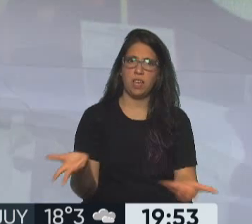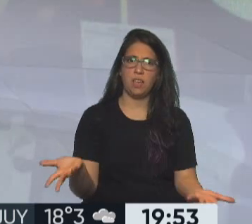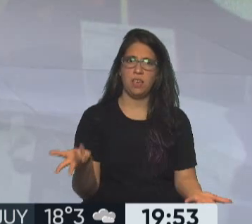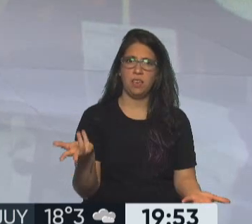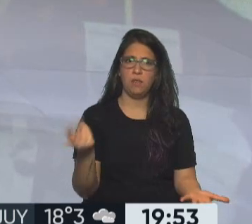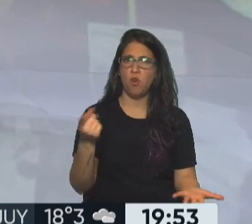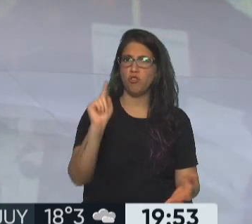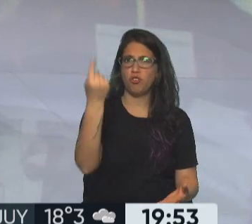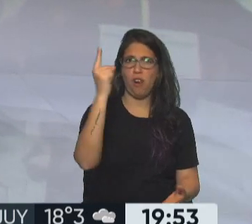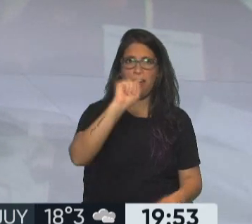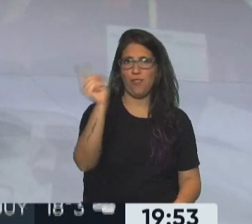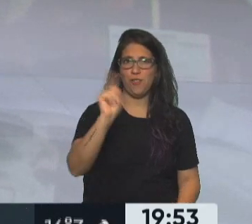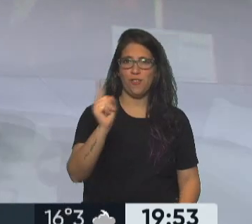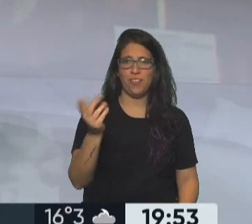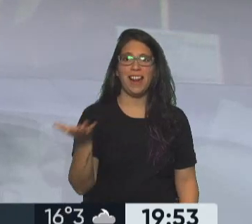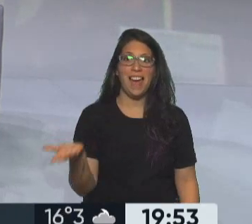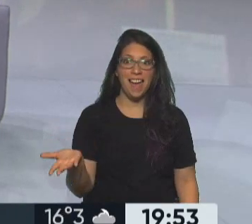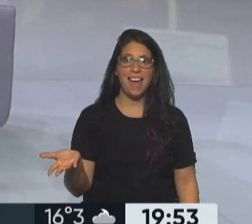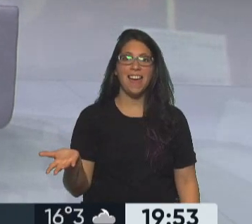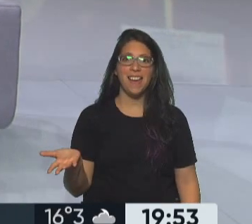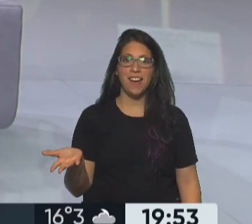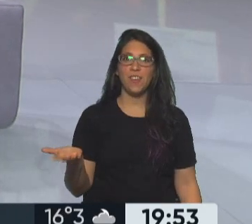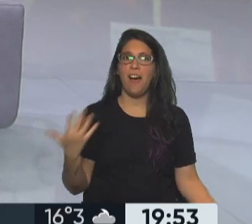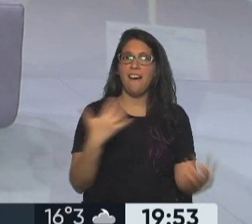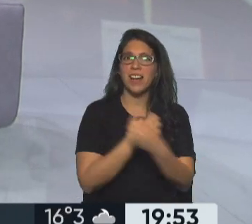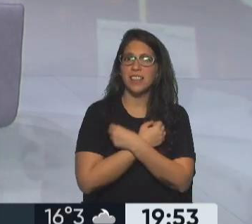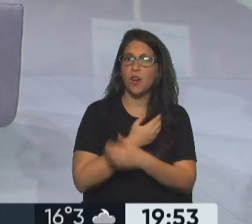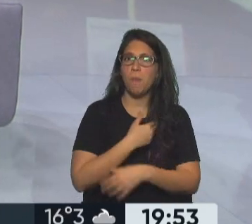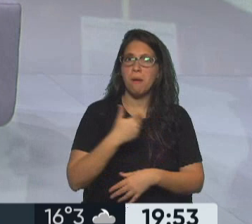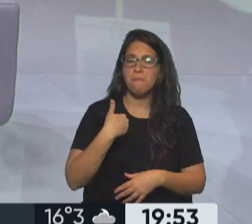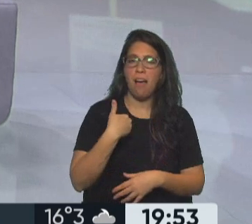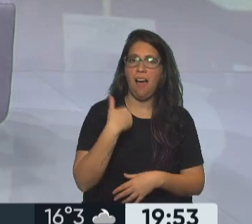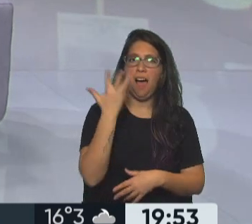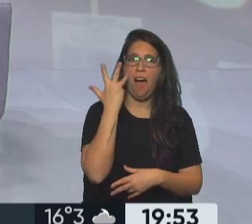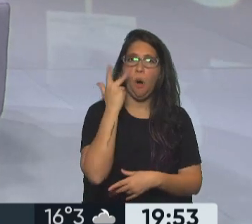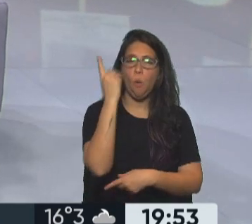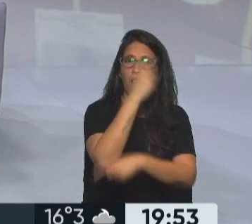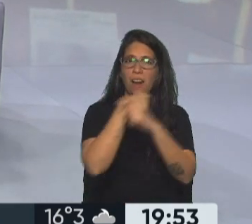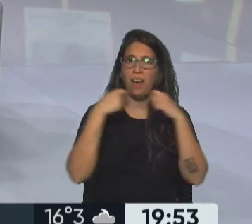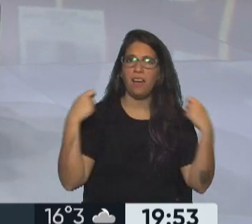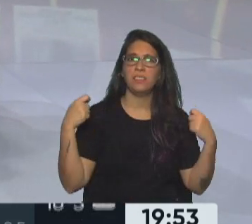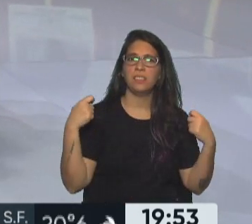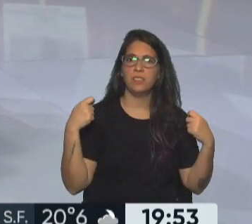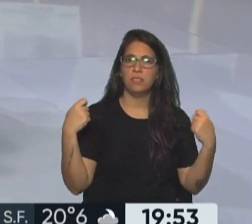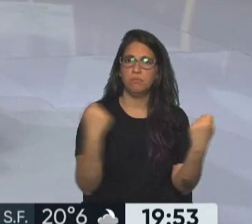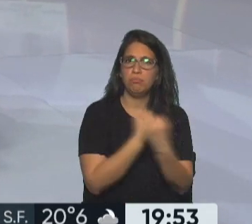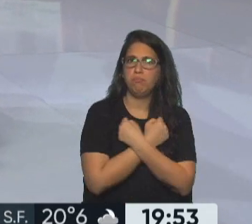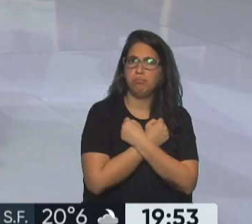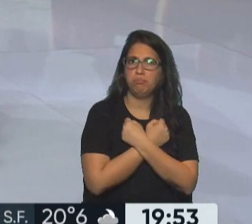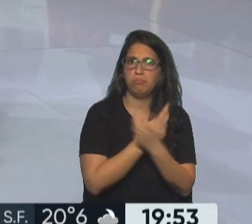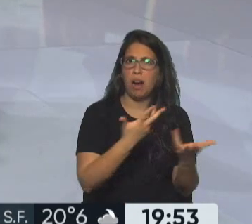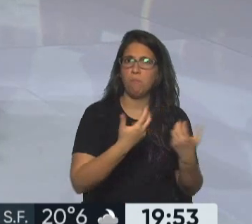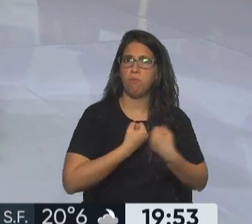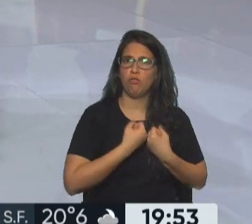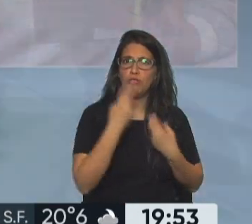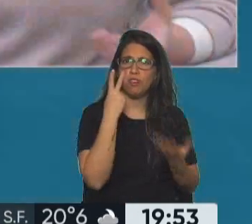estás acá. sola. No, Vos no no, estás sola. no. Y No estás poder sola. abrazarnos también con las madres, digo, Sí, ahí veo. tuvimos Claro. también el apoyo y el reconocimiento